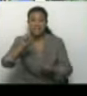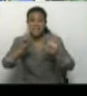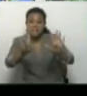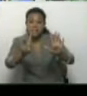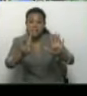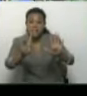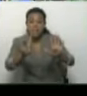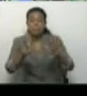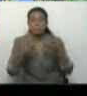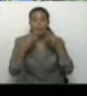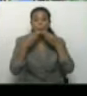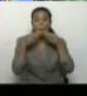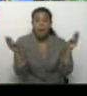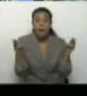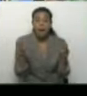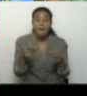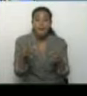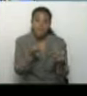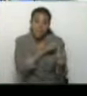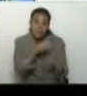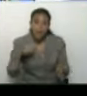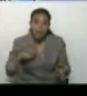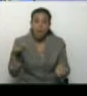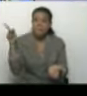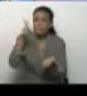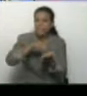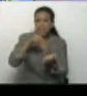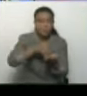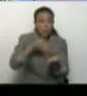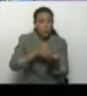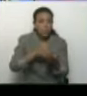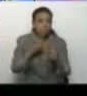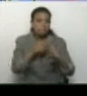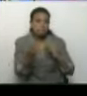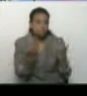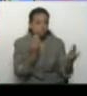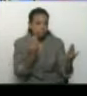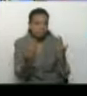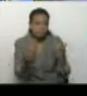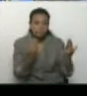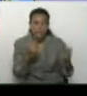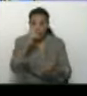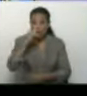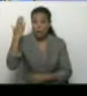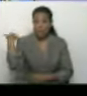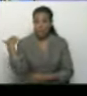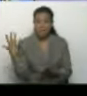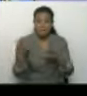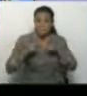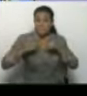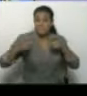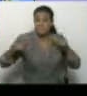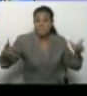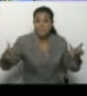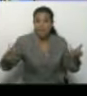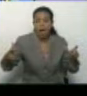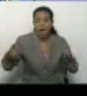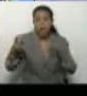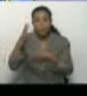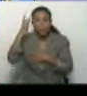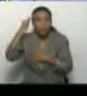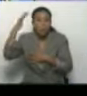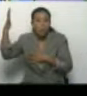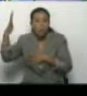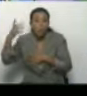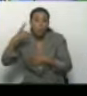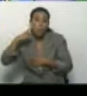públicas y privadas participaron. Y entonces fue una gran diferencia en comparación al año pasado, ya que comenzó como un sueño y